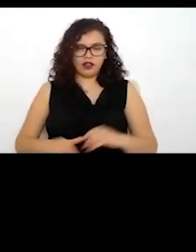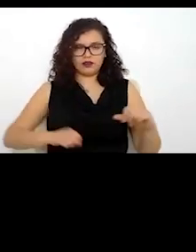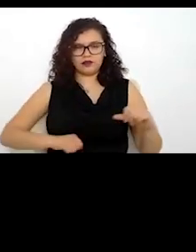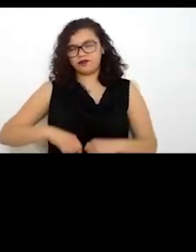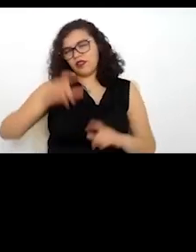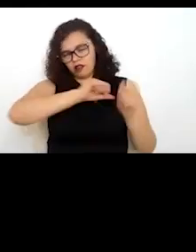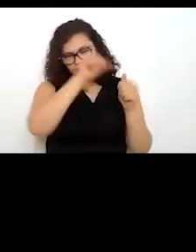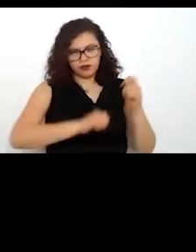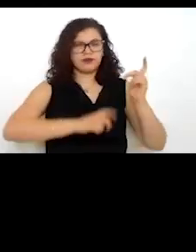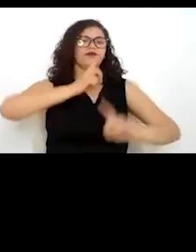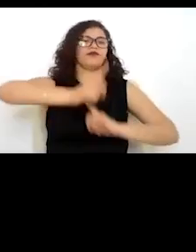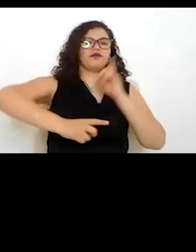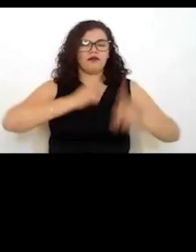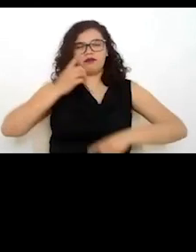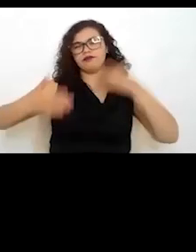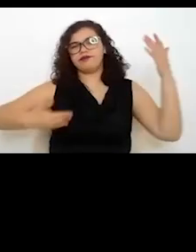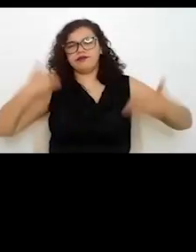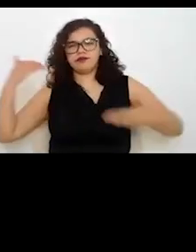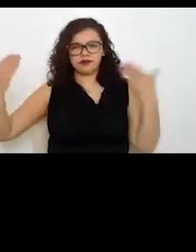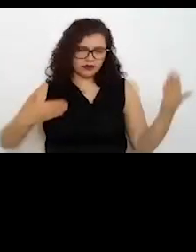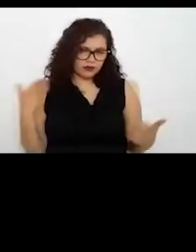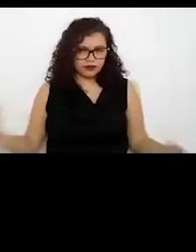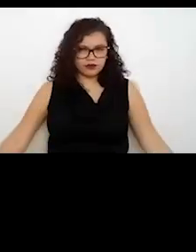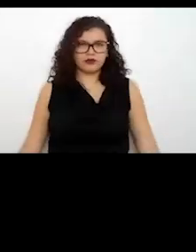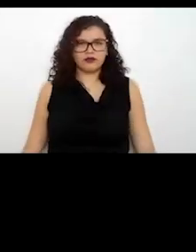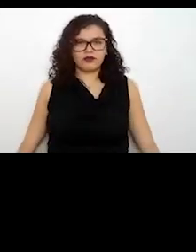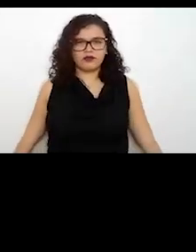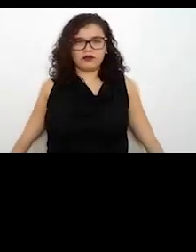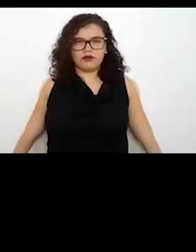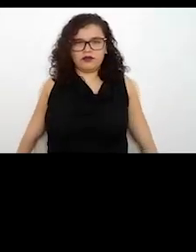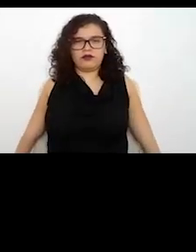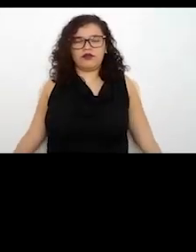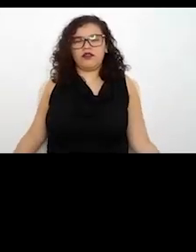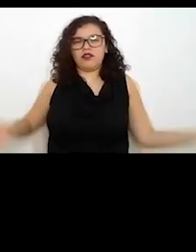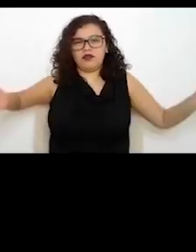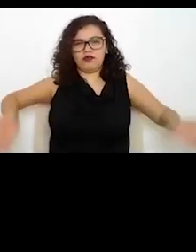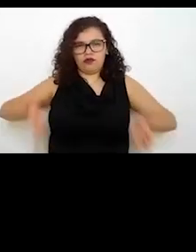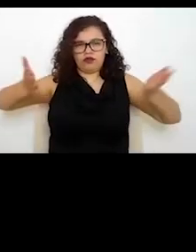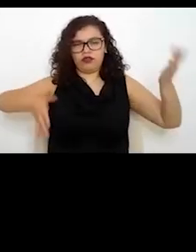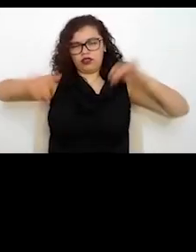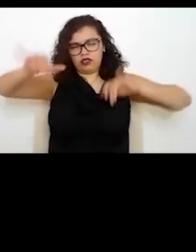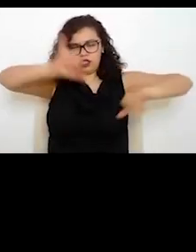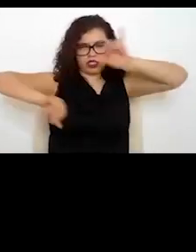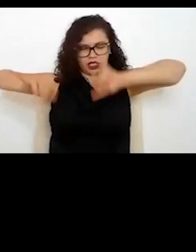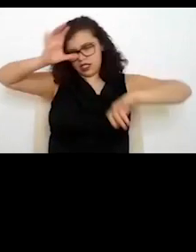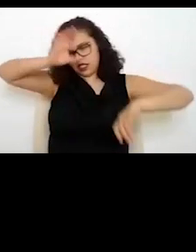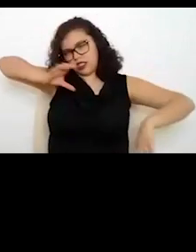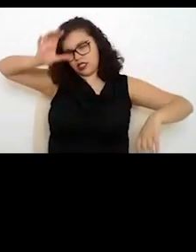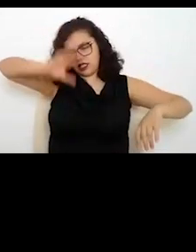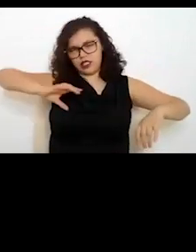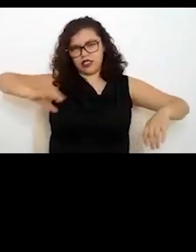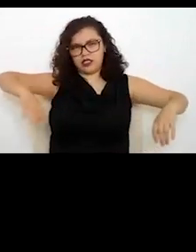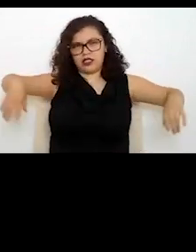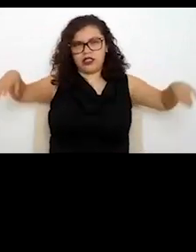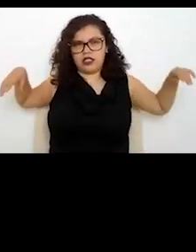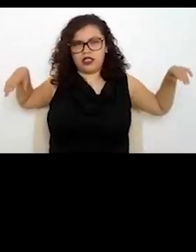artísticas, deportivas, recreativas o incluso de fomento de la ciencia, en los cuales se pueden ver involucrado el menor de